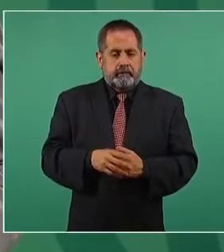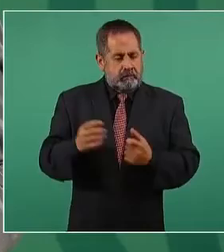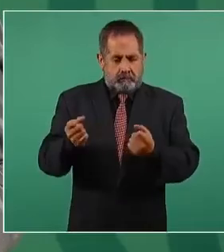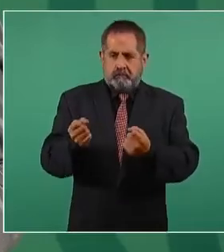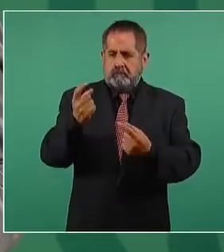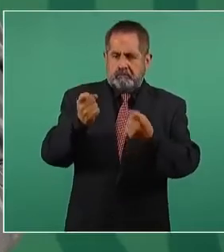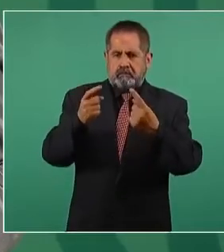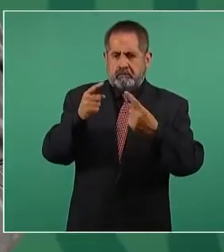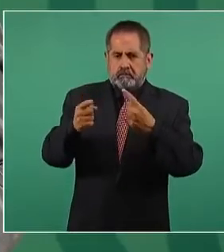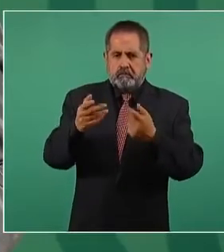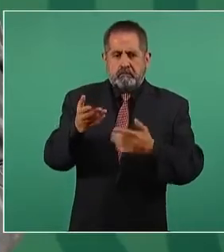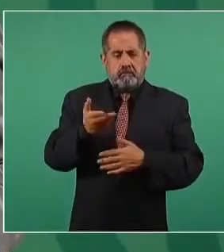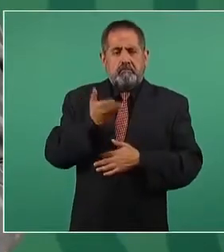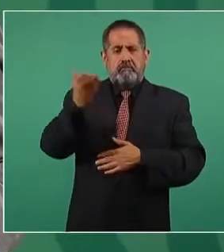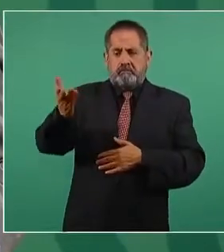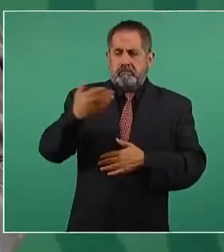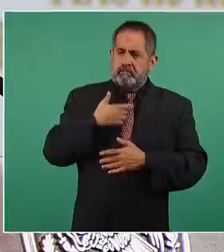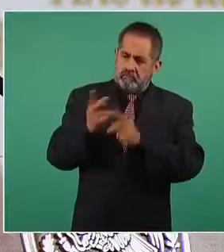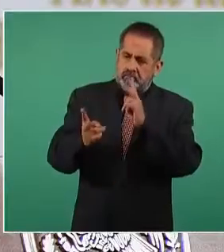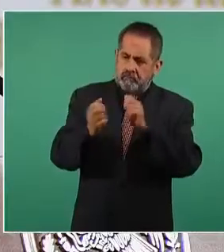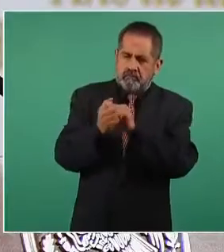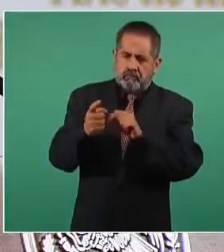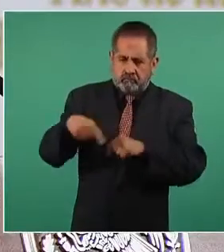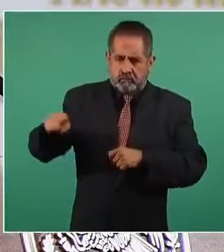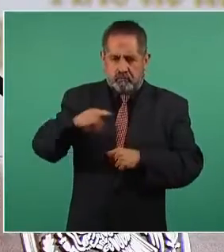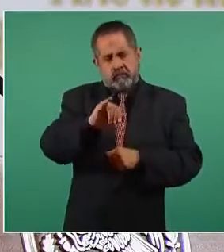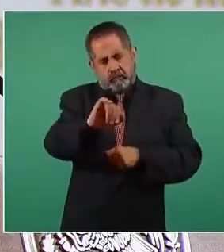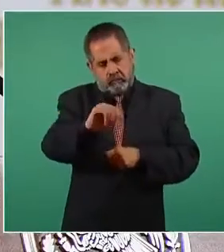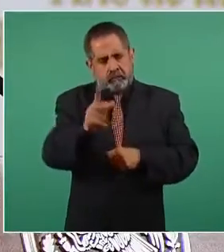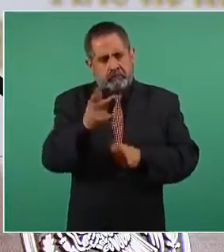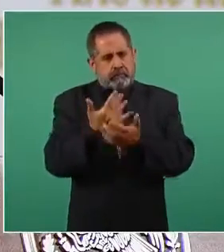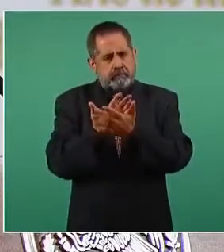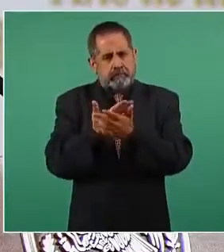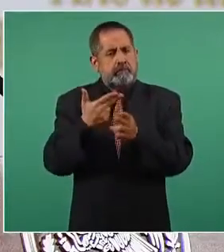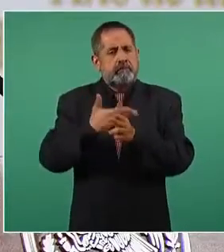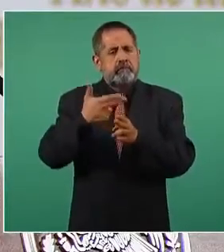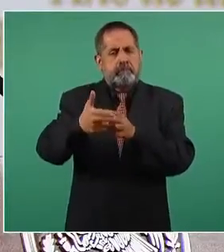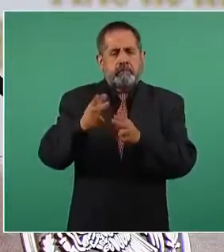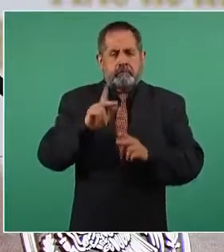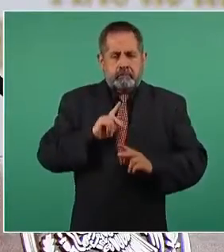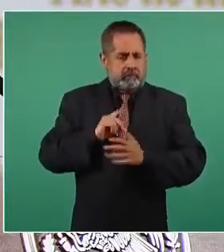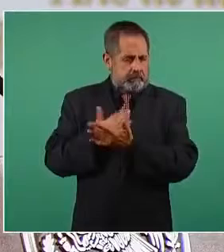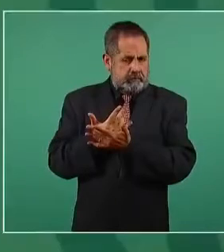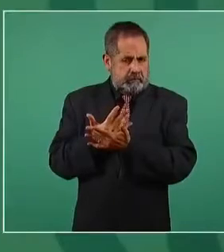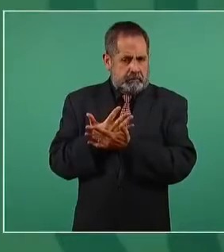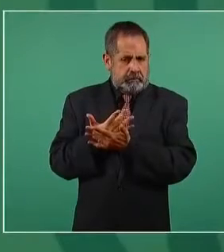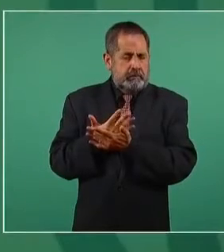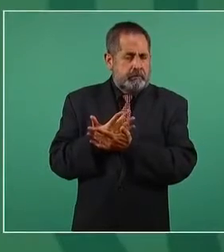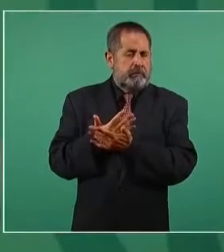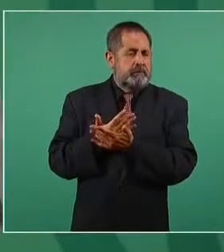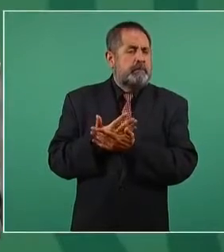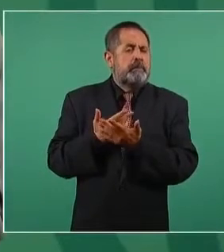algunos pidiendo que yo los reciba, lo voy a hacer, pero quiero esperar a que